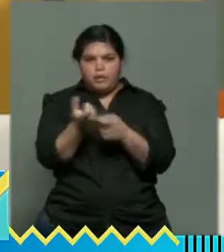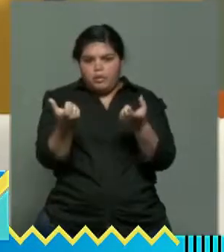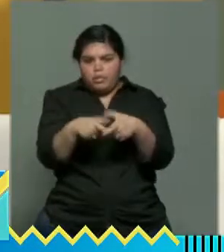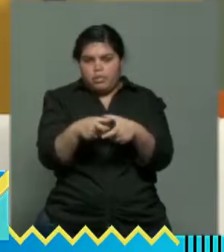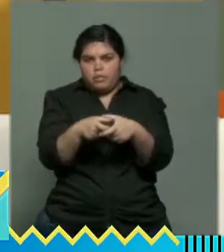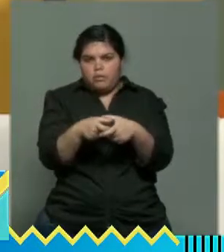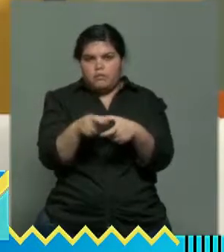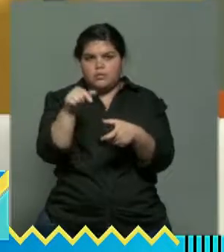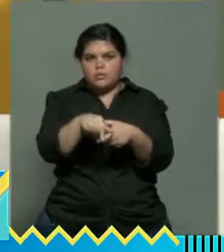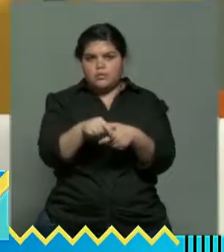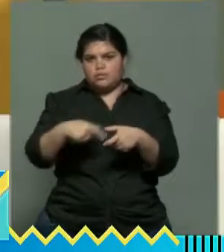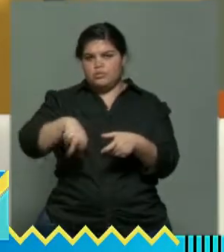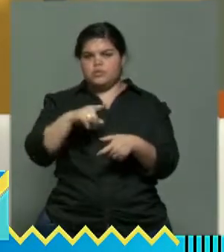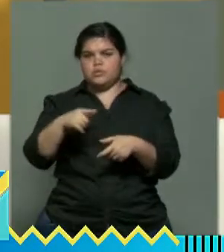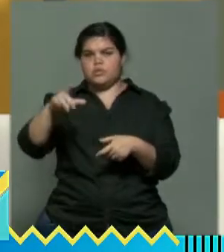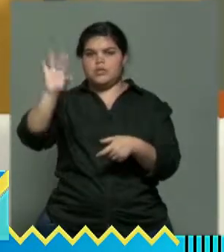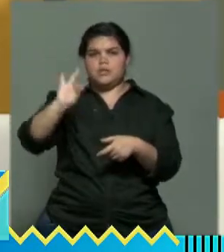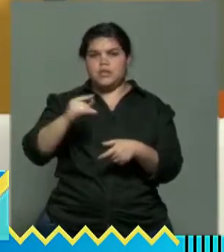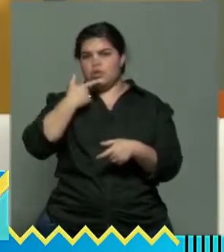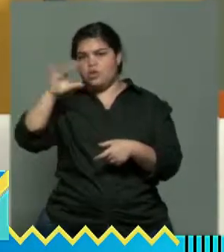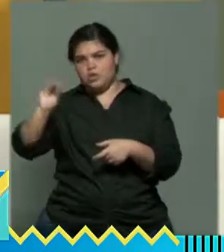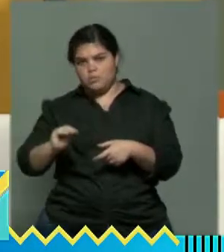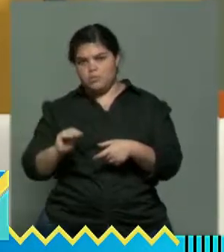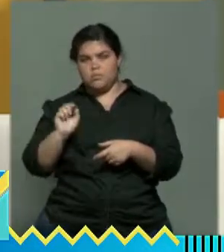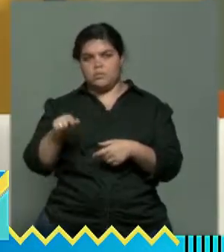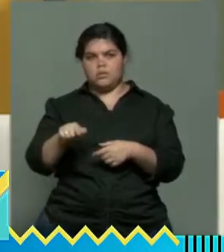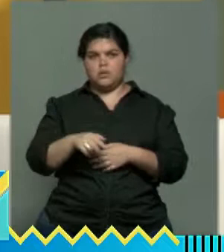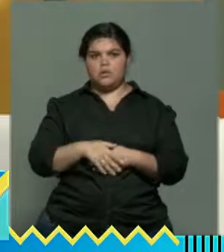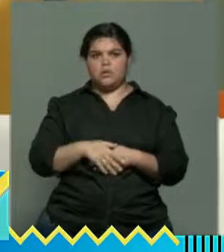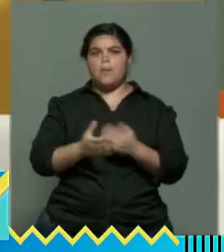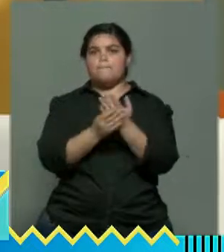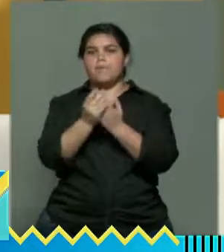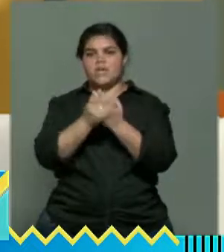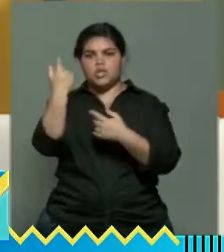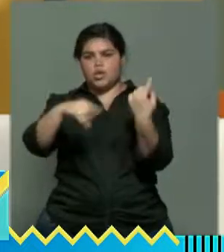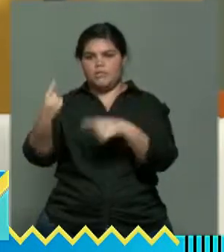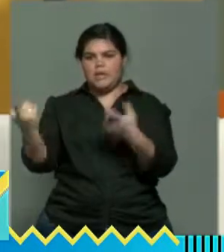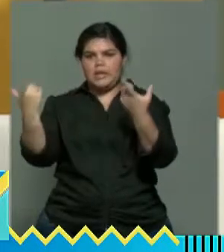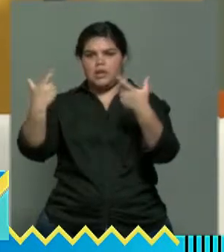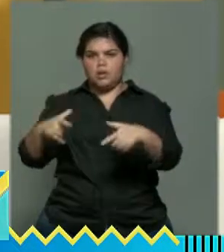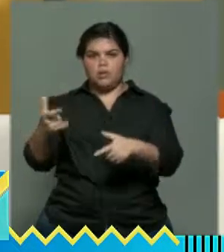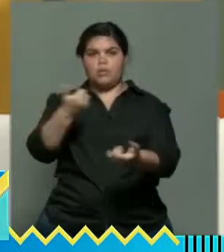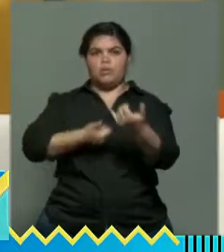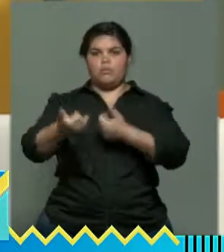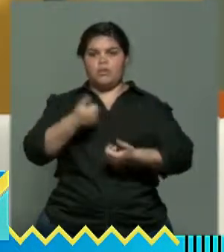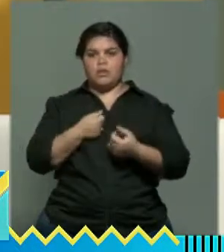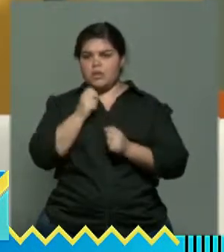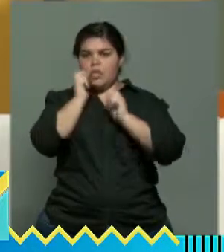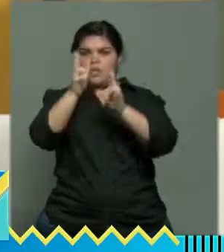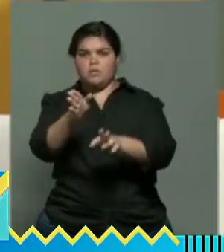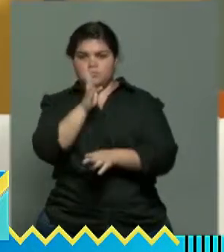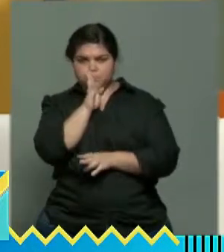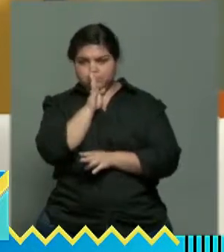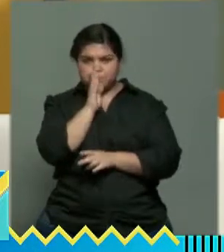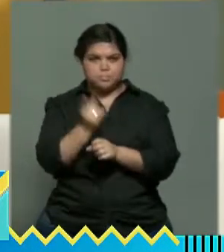las reuniones que tuvimos con legisladores, con distintos ministros, decían, mirá, no podemos comentar nada. Muchos